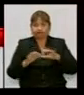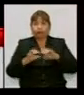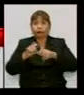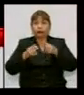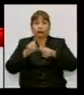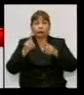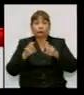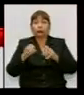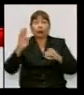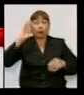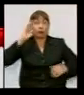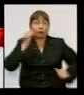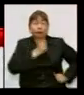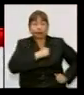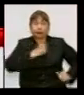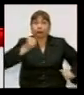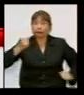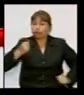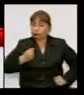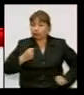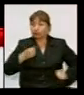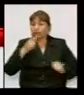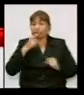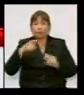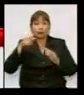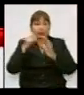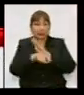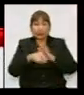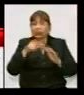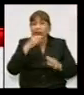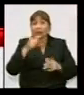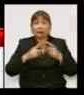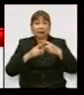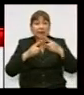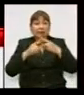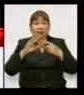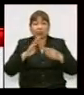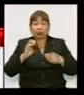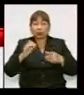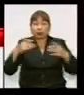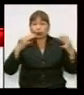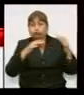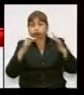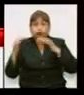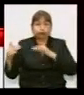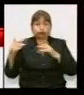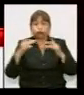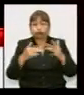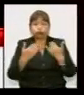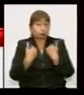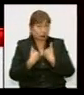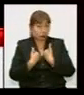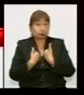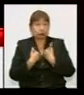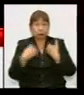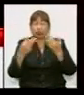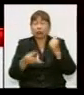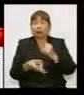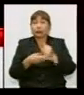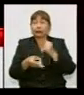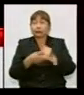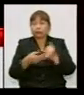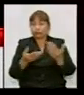orden, tanto la Policía Nacional para el cibercrimen y tanto las Fuerzas Armadas para la ciberguerra o los ataques que puedan atentar contra la seguridad